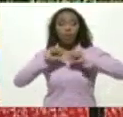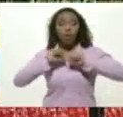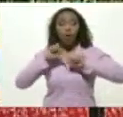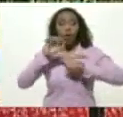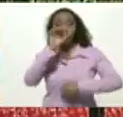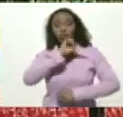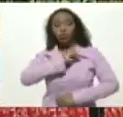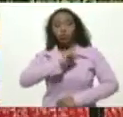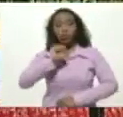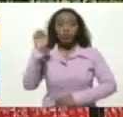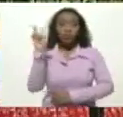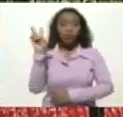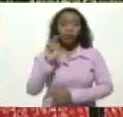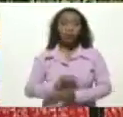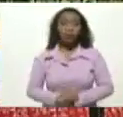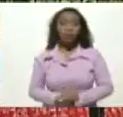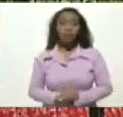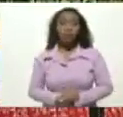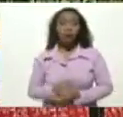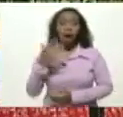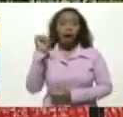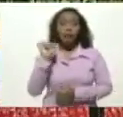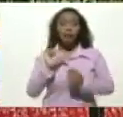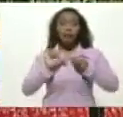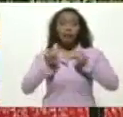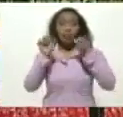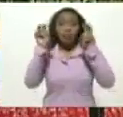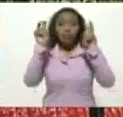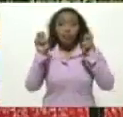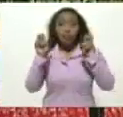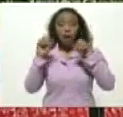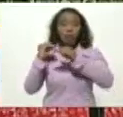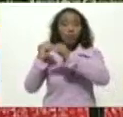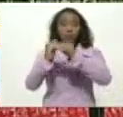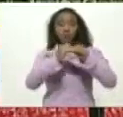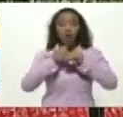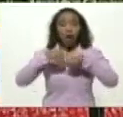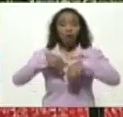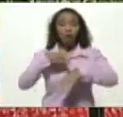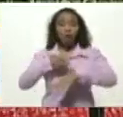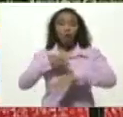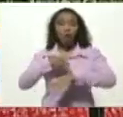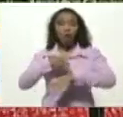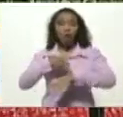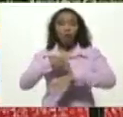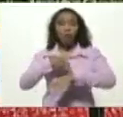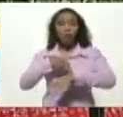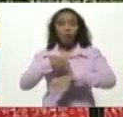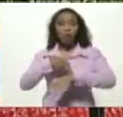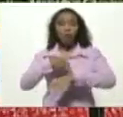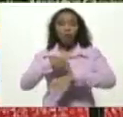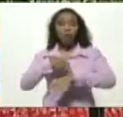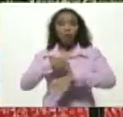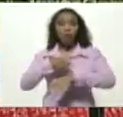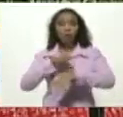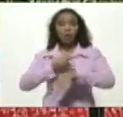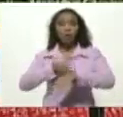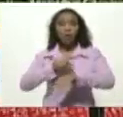Venezuela, bueno, vamos a inaugurar hoy de manera simultánea, a esta hora, siendo